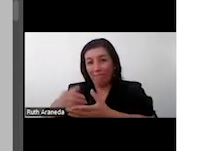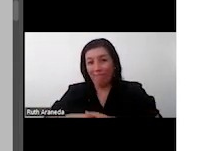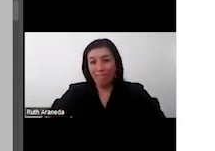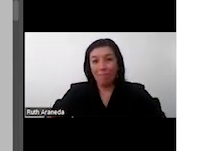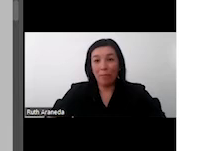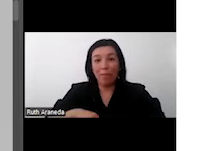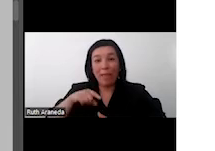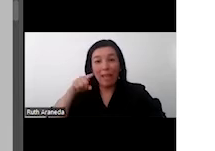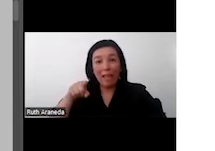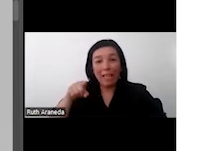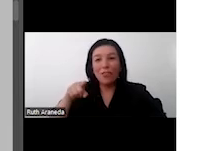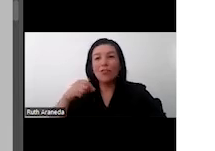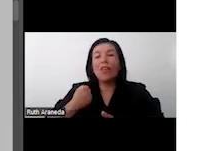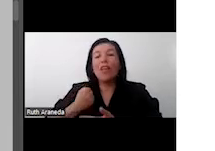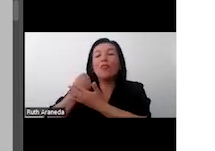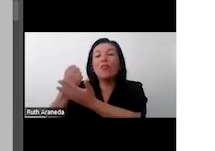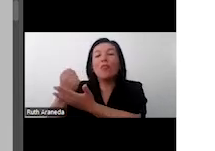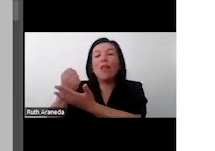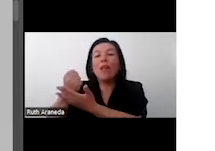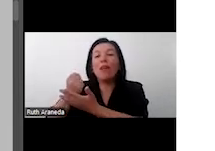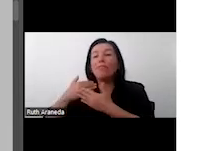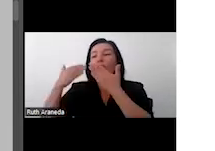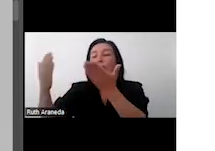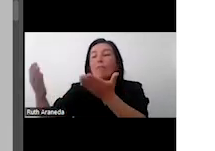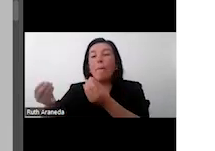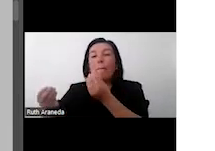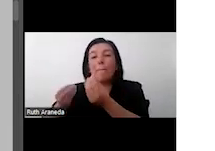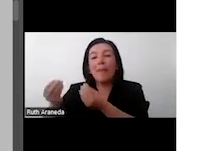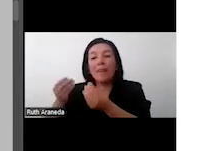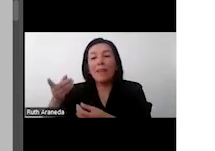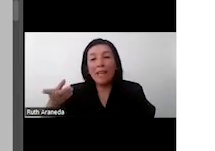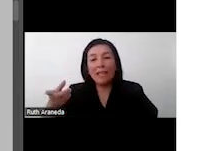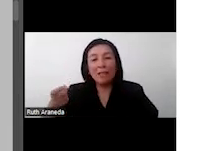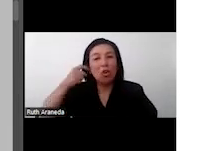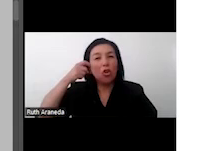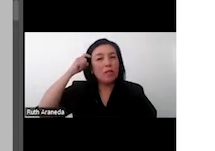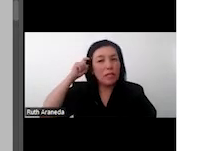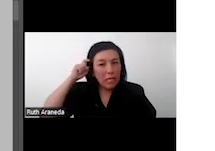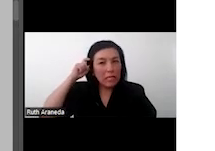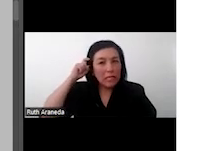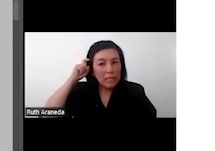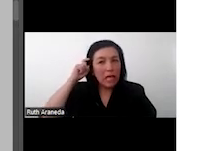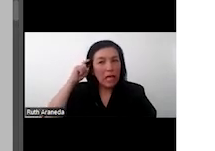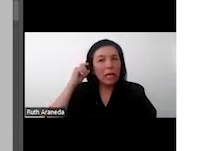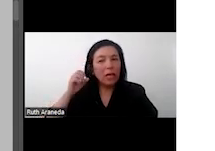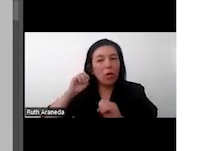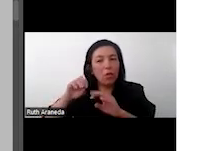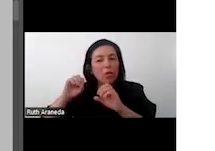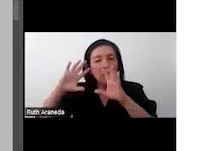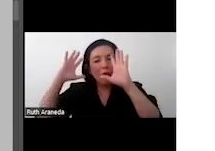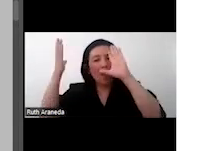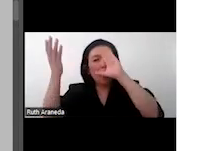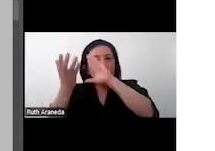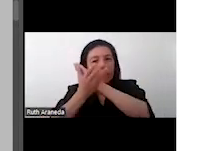fin, sino que es un medio. Es un medio justamente para crear educación ambiental, para crear conciencia social en